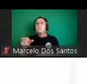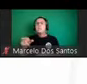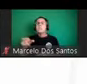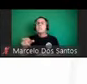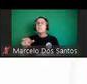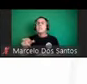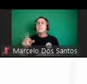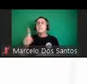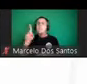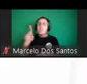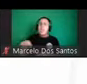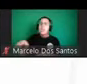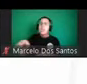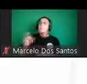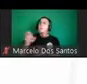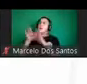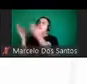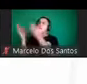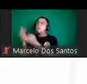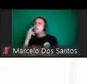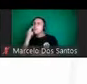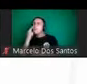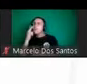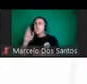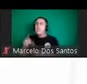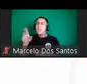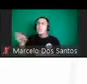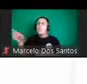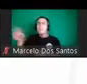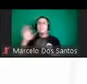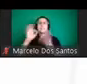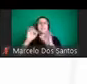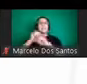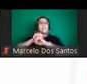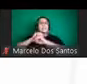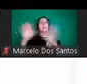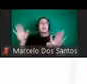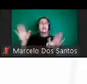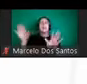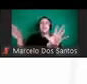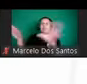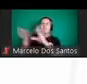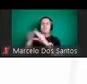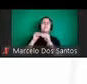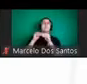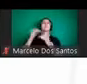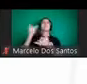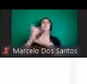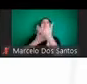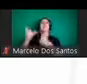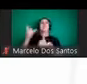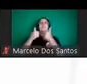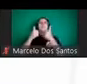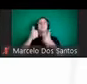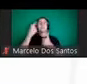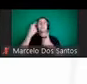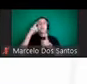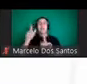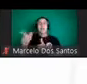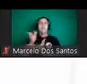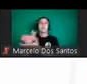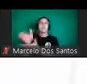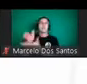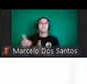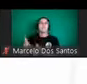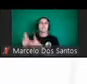monitoreo, identifica ya sea avances o dificultades o problemas, situaciones que se dan, y